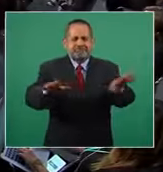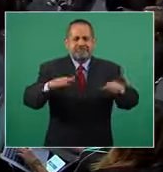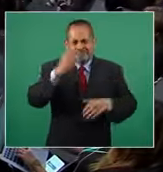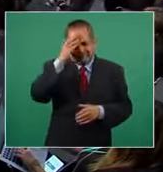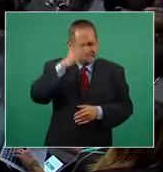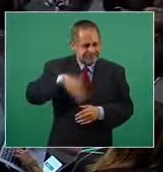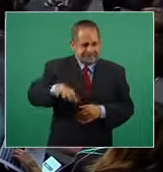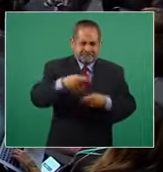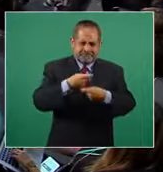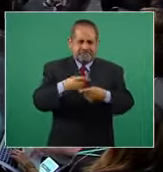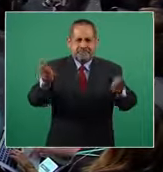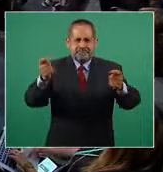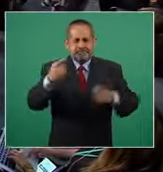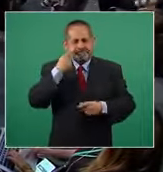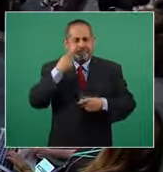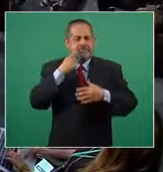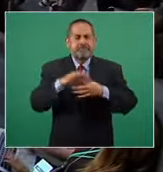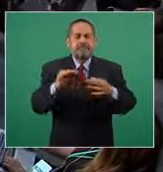porque